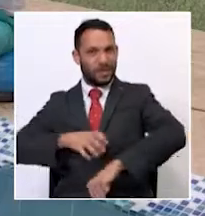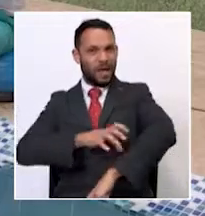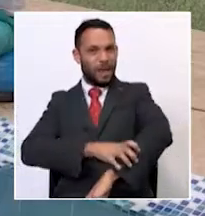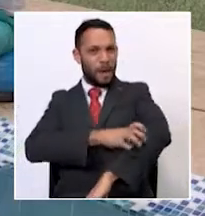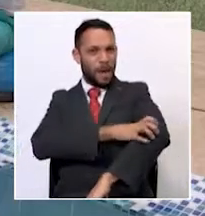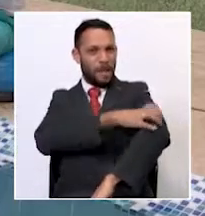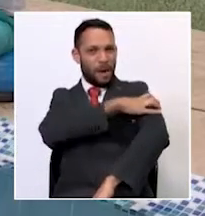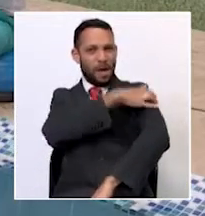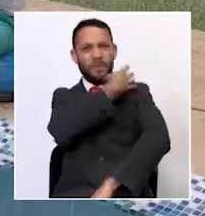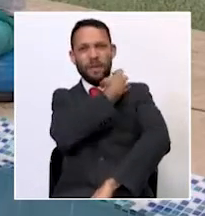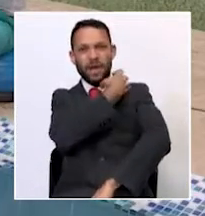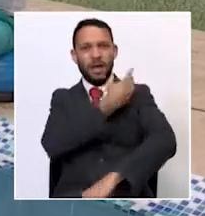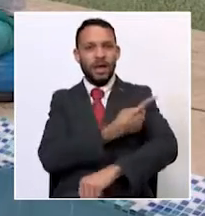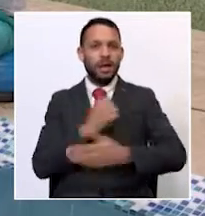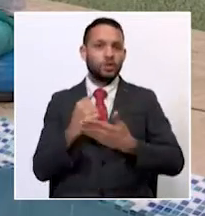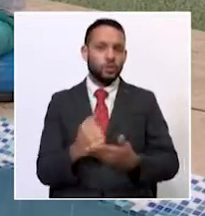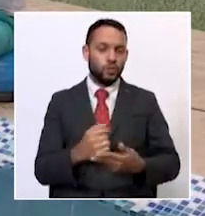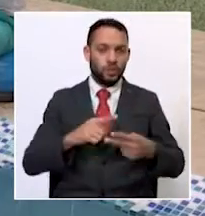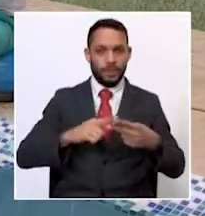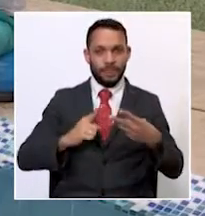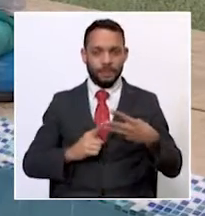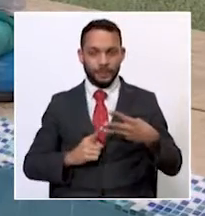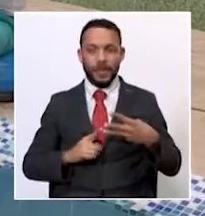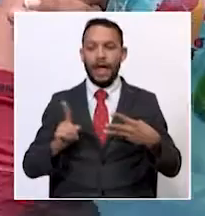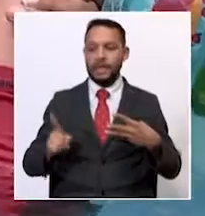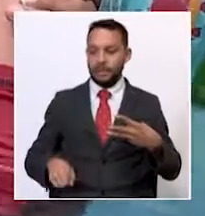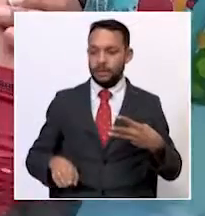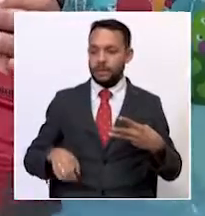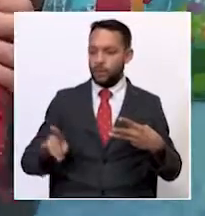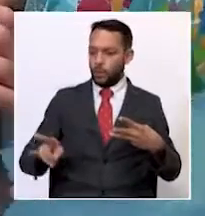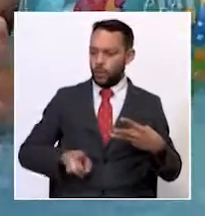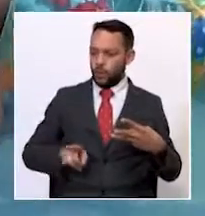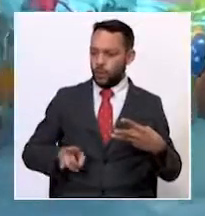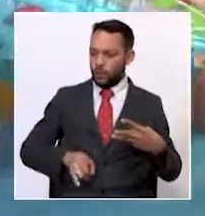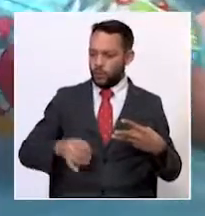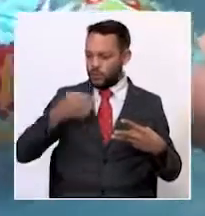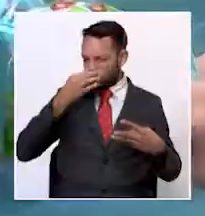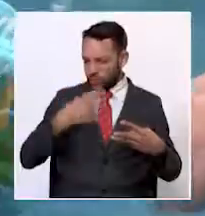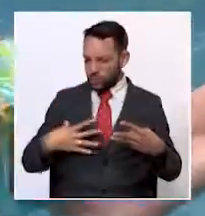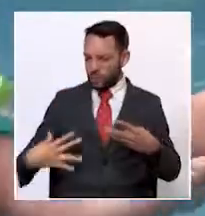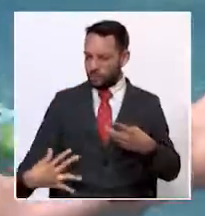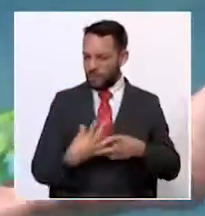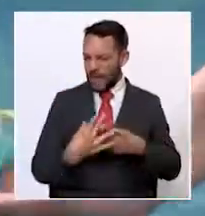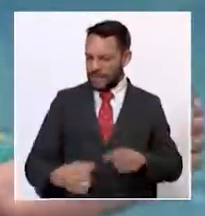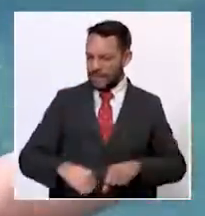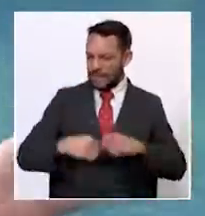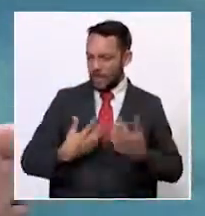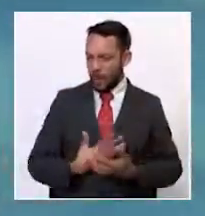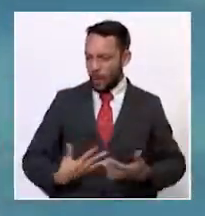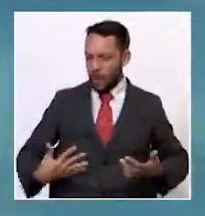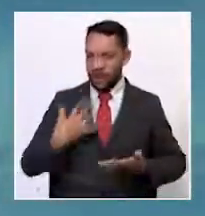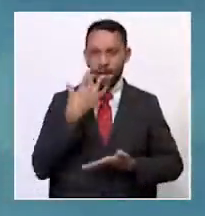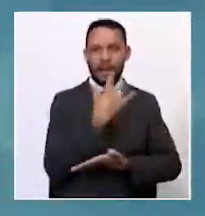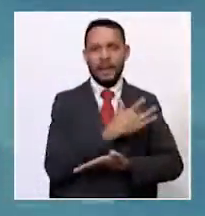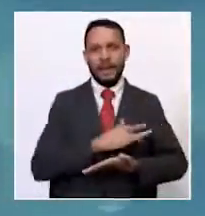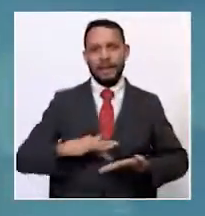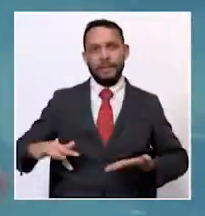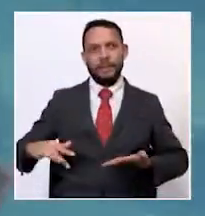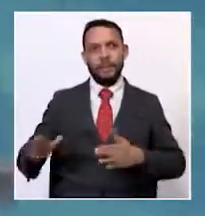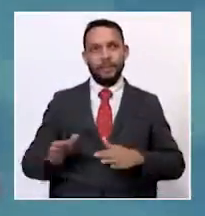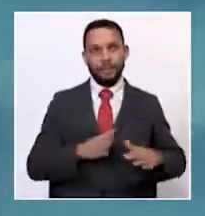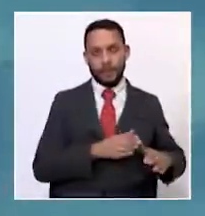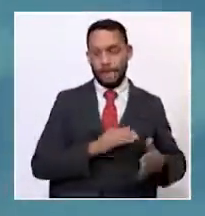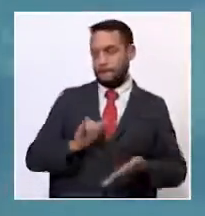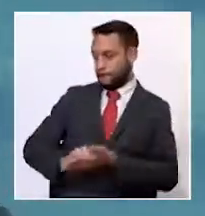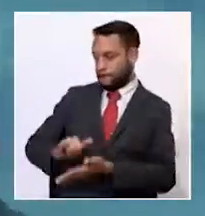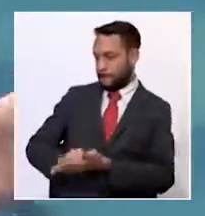inclusive mejorar procesos de desintoxicación. Entonces ven ustedes ahí a el doctor Diego y yo